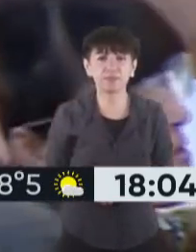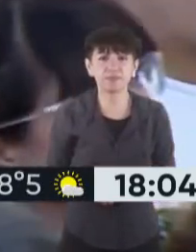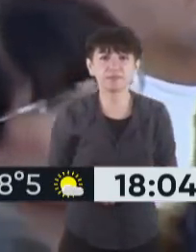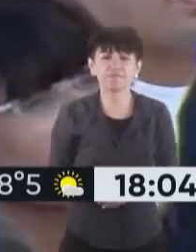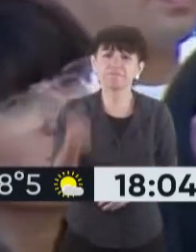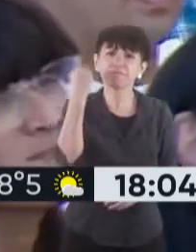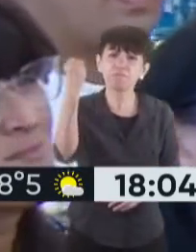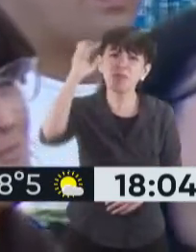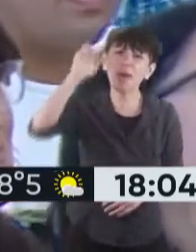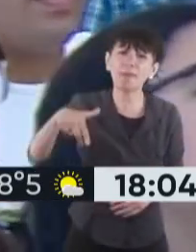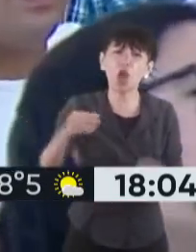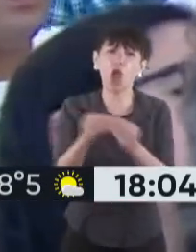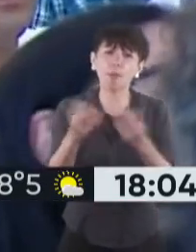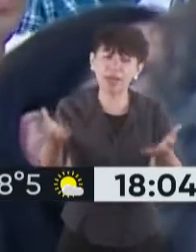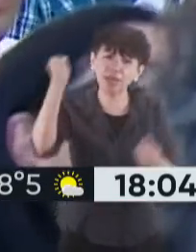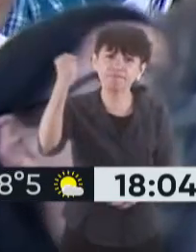¡Viva Perón, compañera!